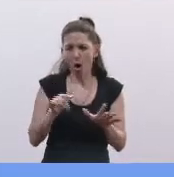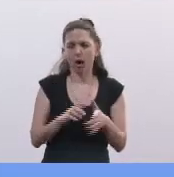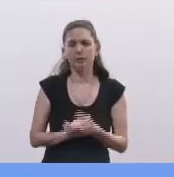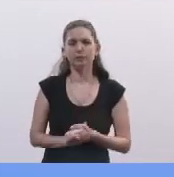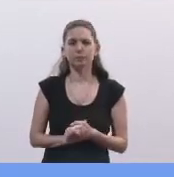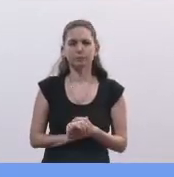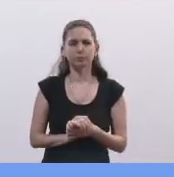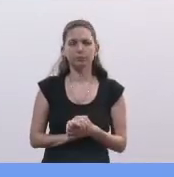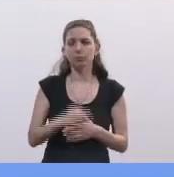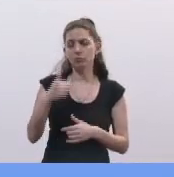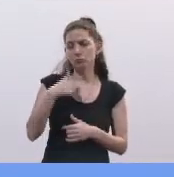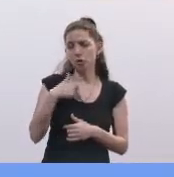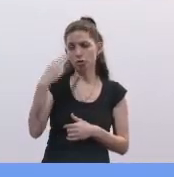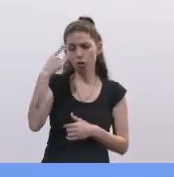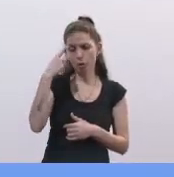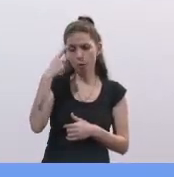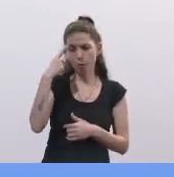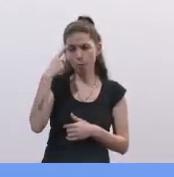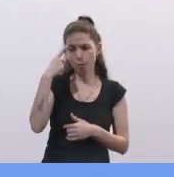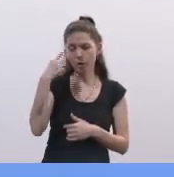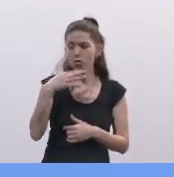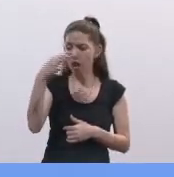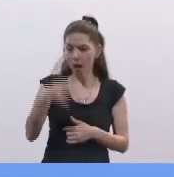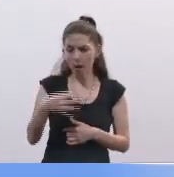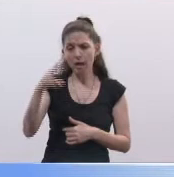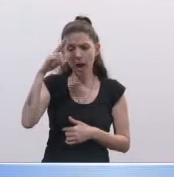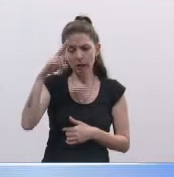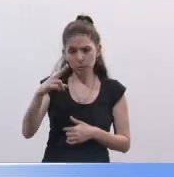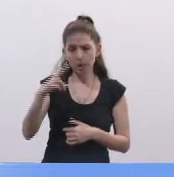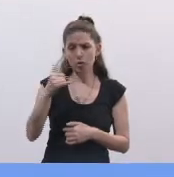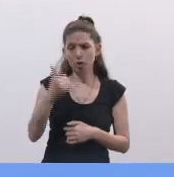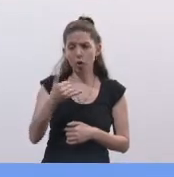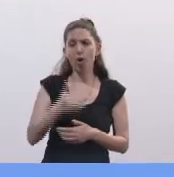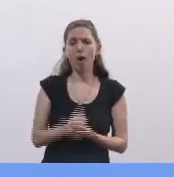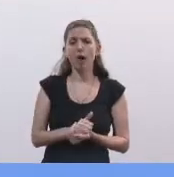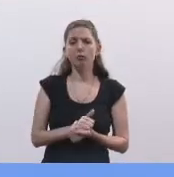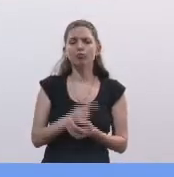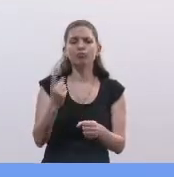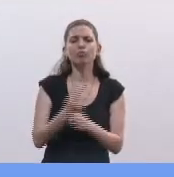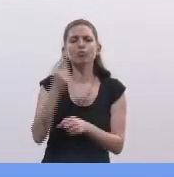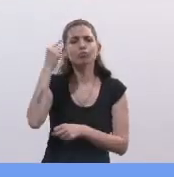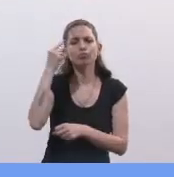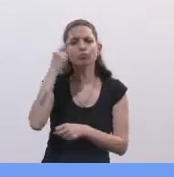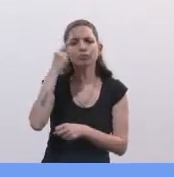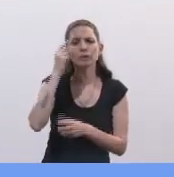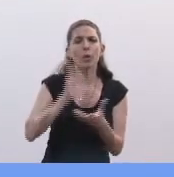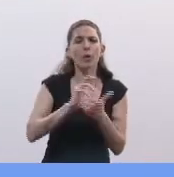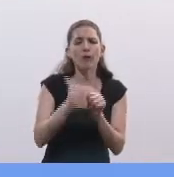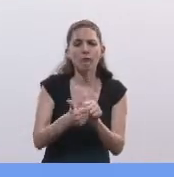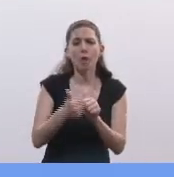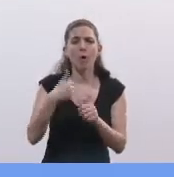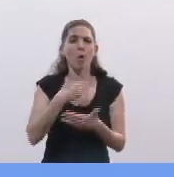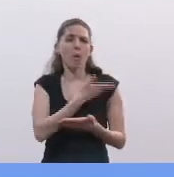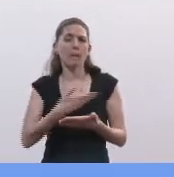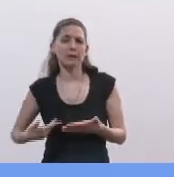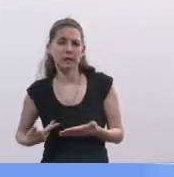otro. Y yo la verdad que creo, sinceramente, digo con todo respeto, no se puede pensar de una manera cuando uno es gobierno y de otra